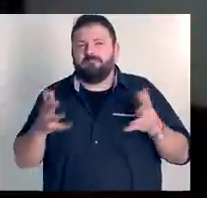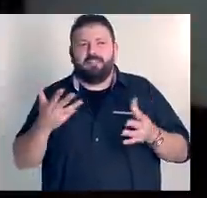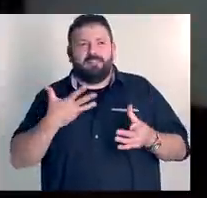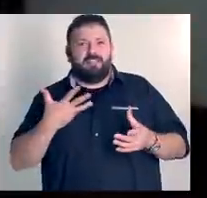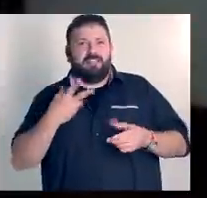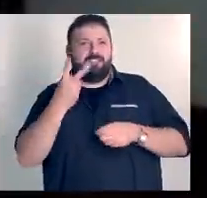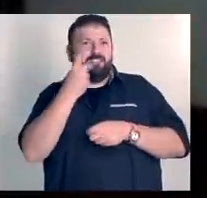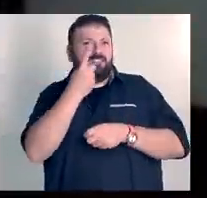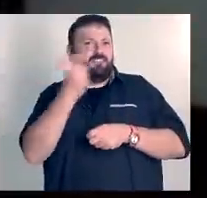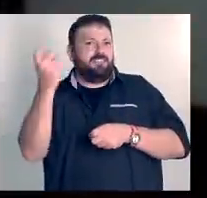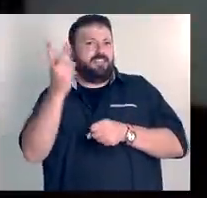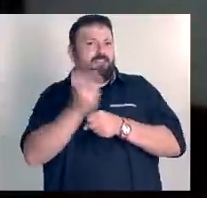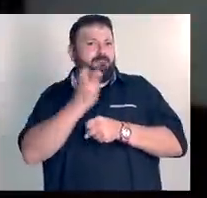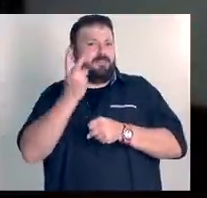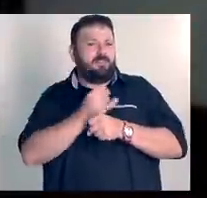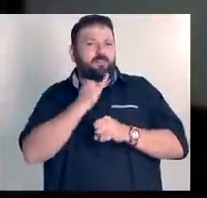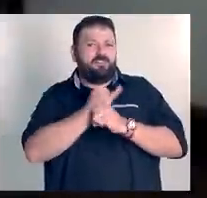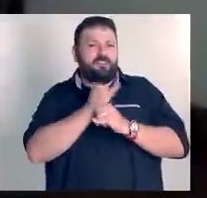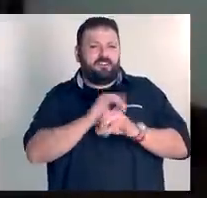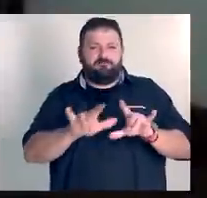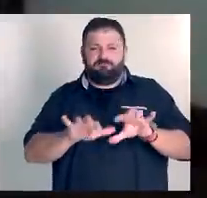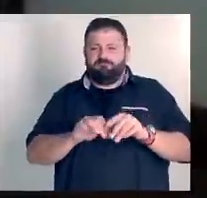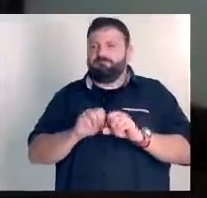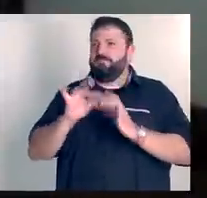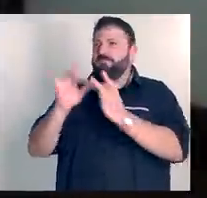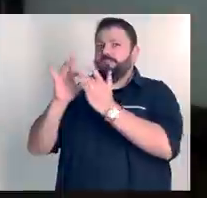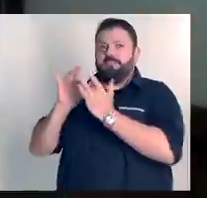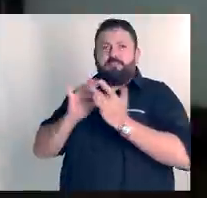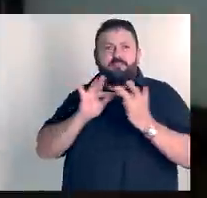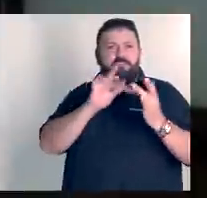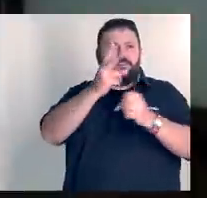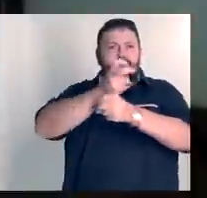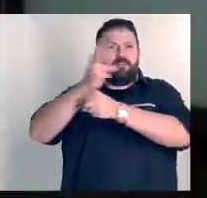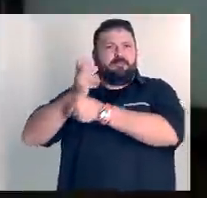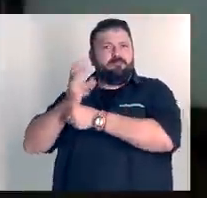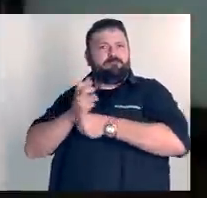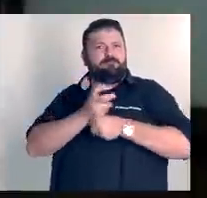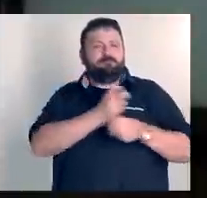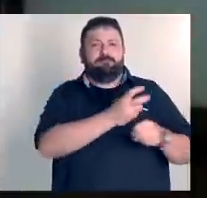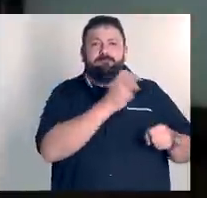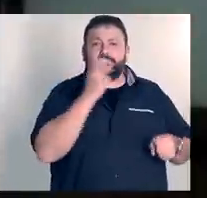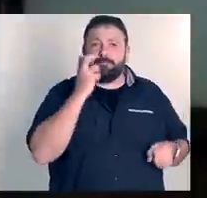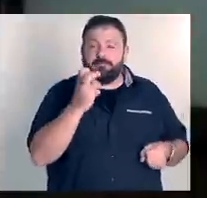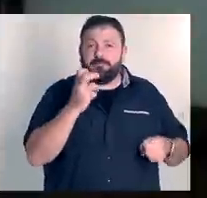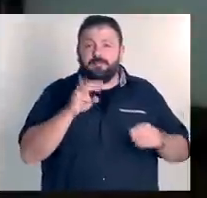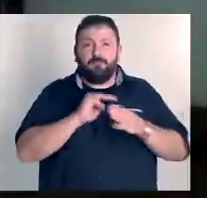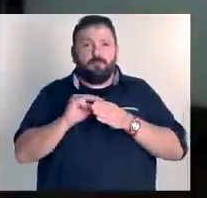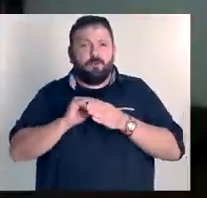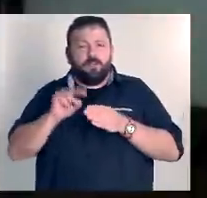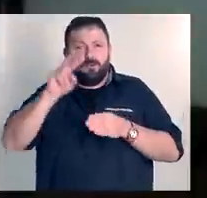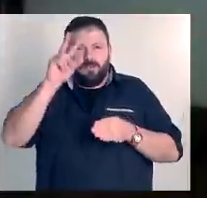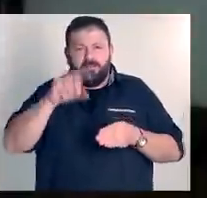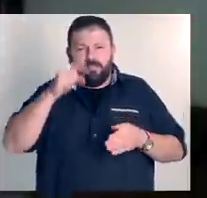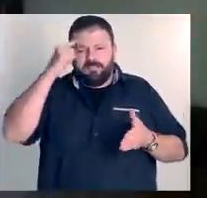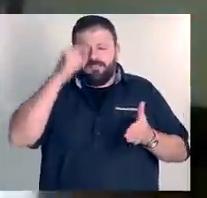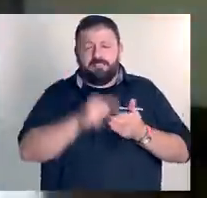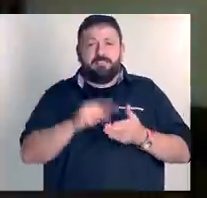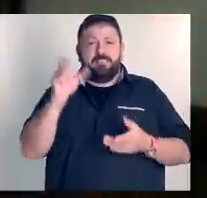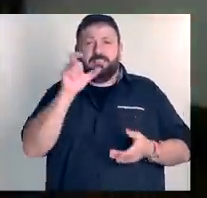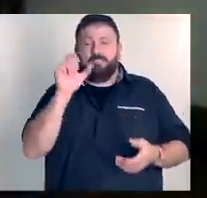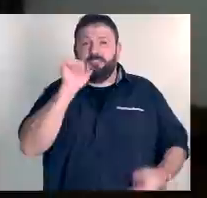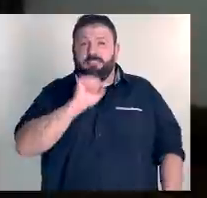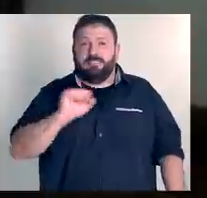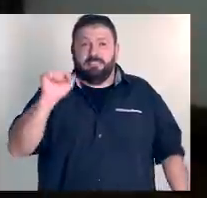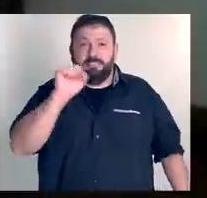invitados, cibernéticamente hablando, conectados en este maratón morado, porque créeme que cuando el sábado termine, esas